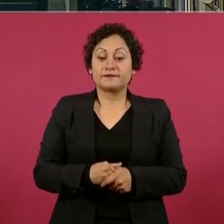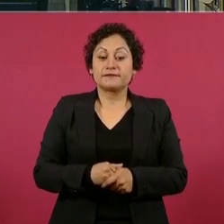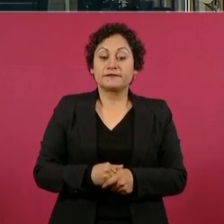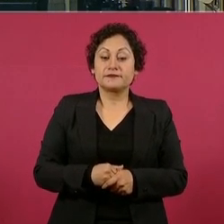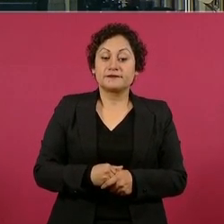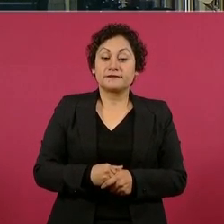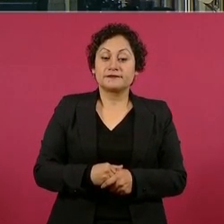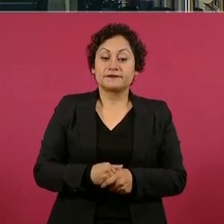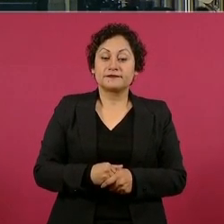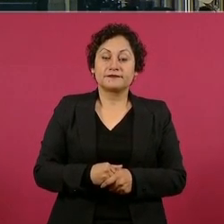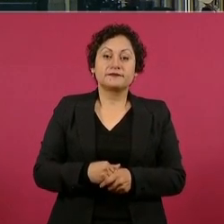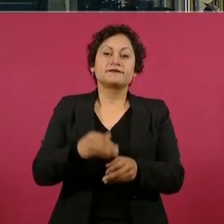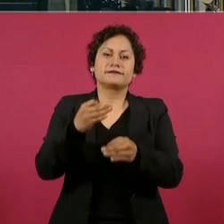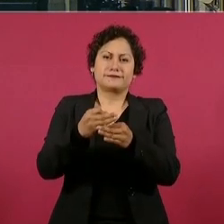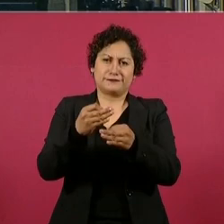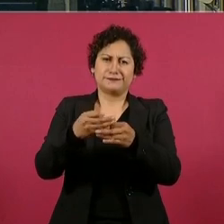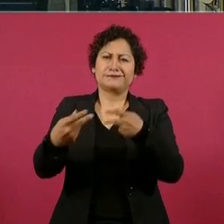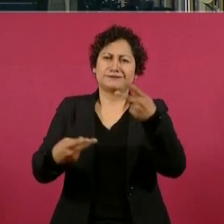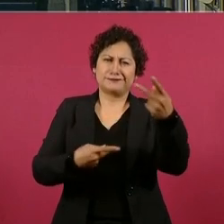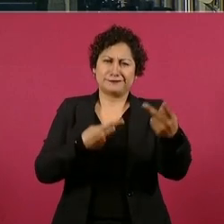Va a salir todo ahorita.